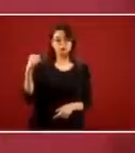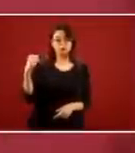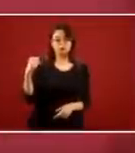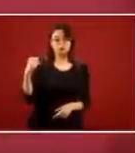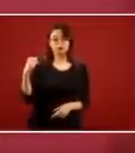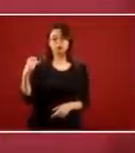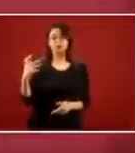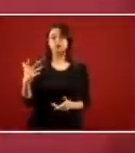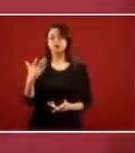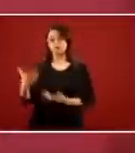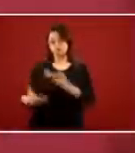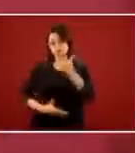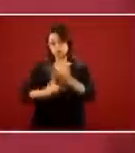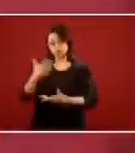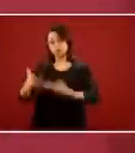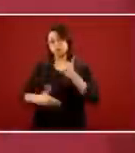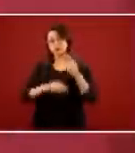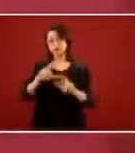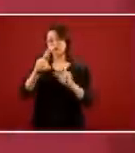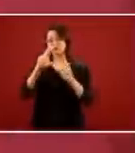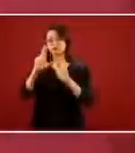con todo respeto